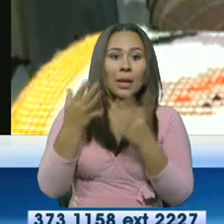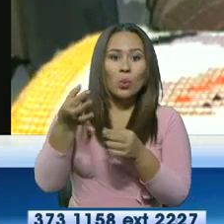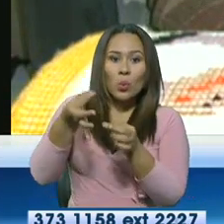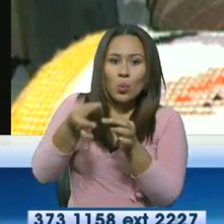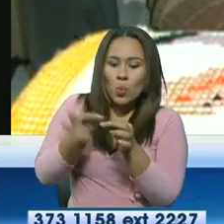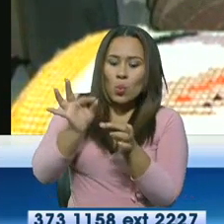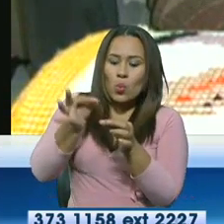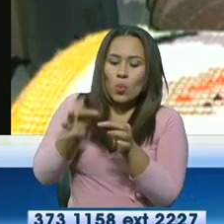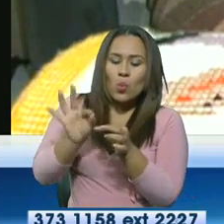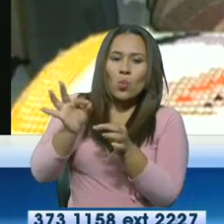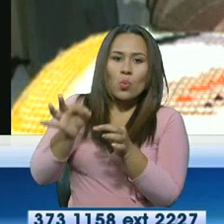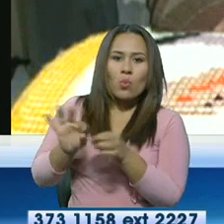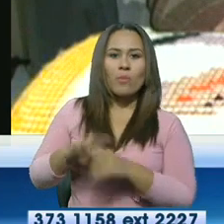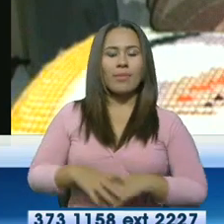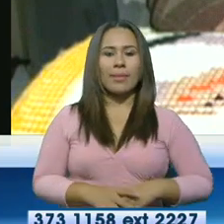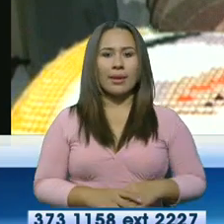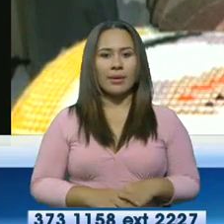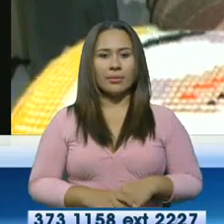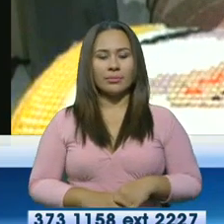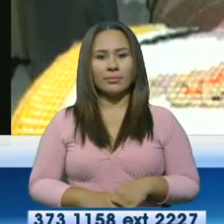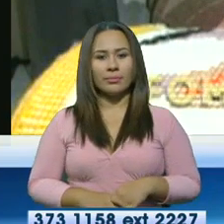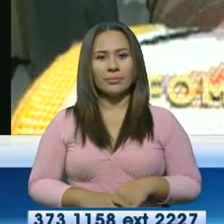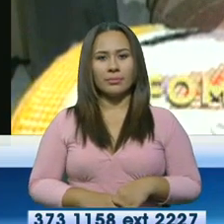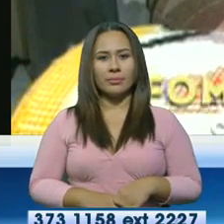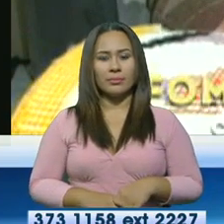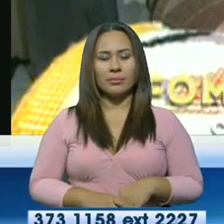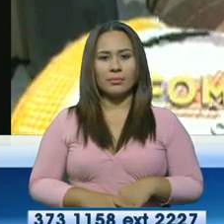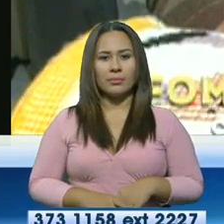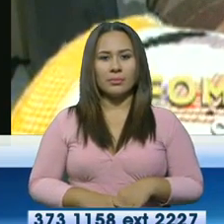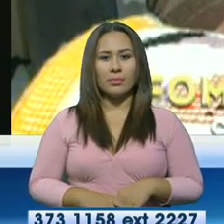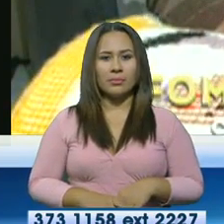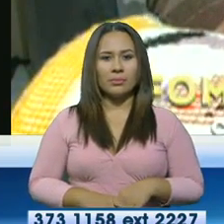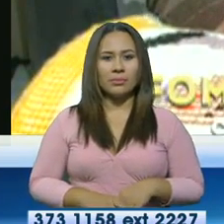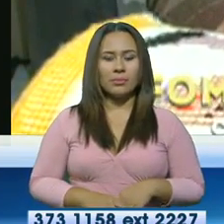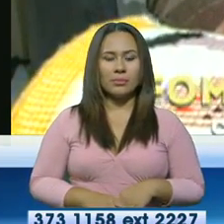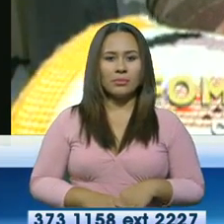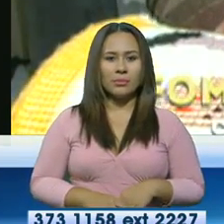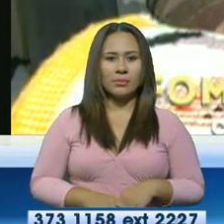la constructura de la alfombra. No, pues, y la duración